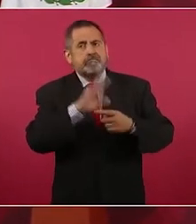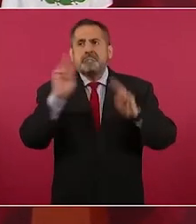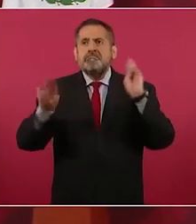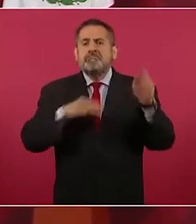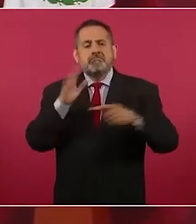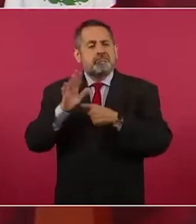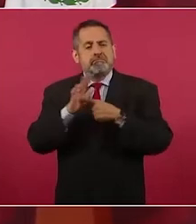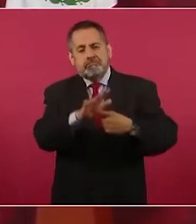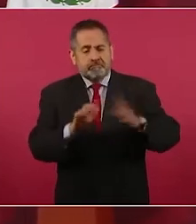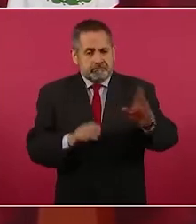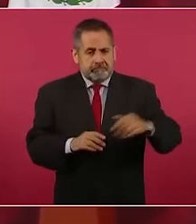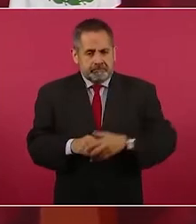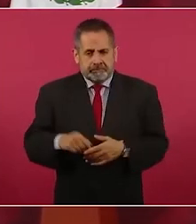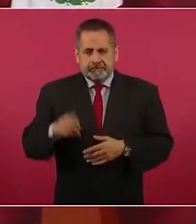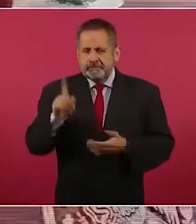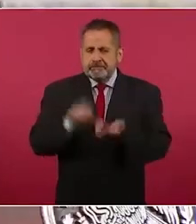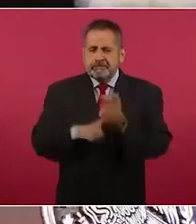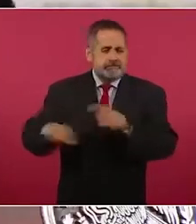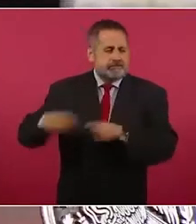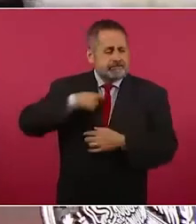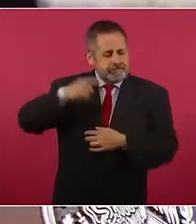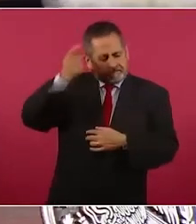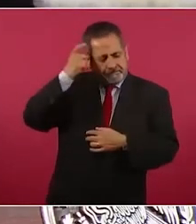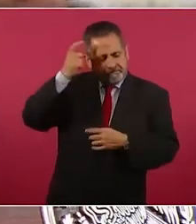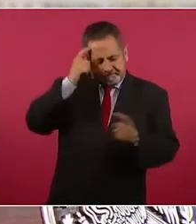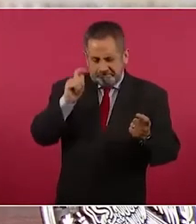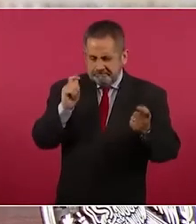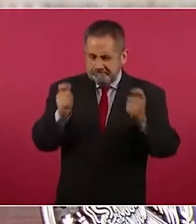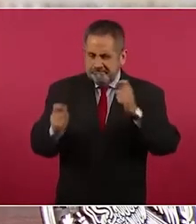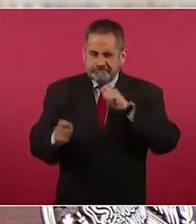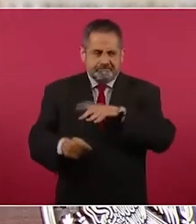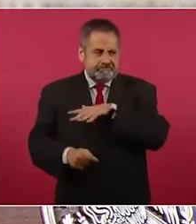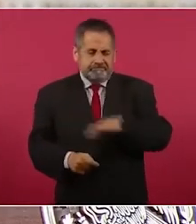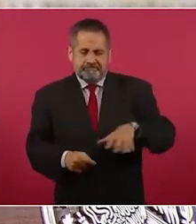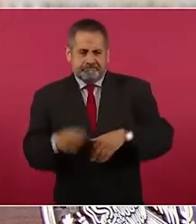La revolución de las conciencias. Ya la gente